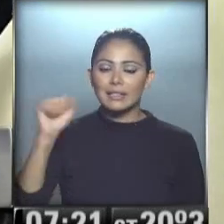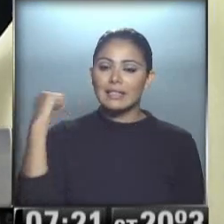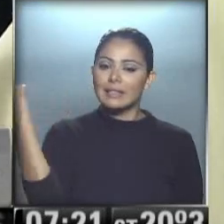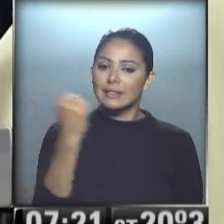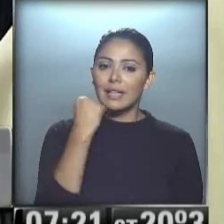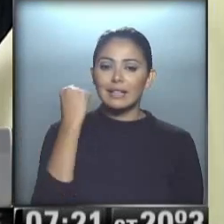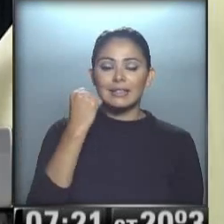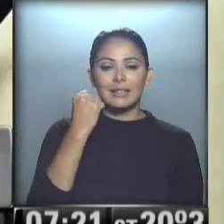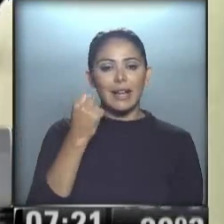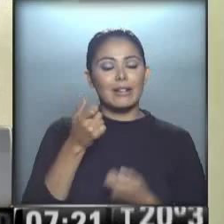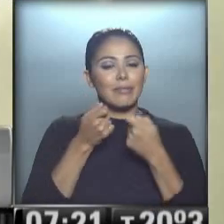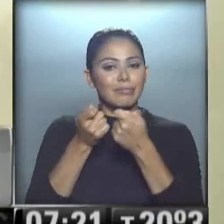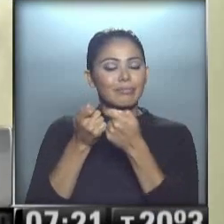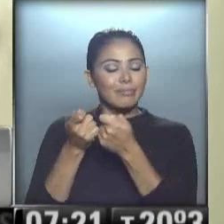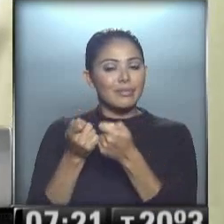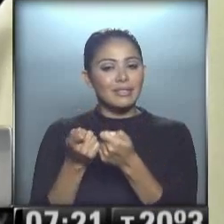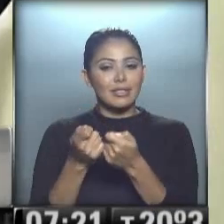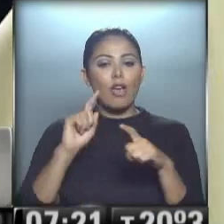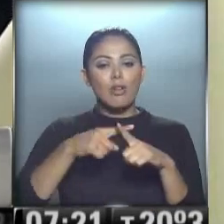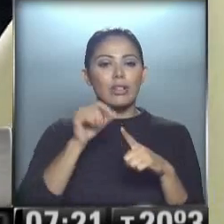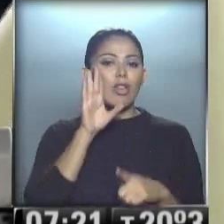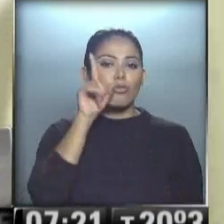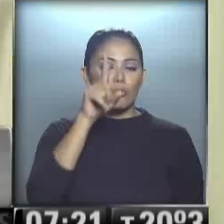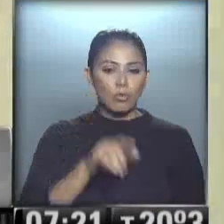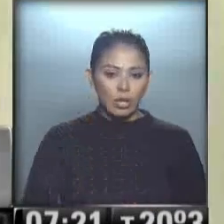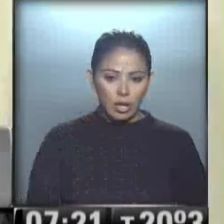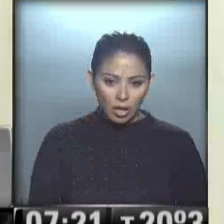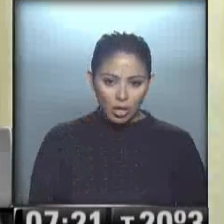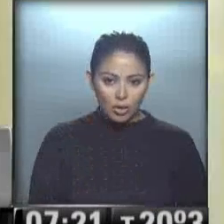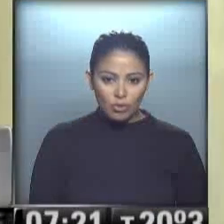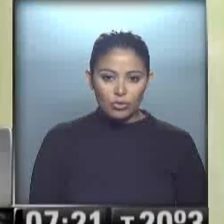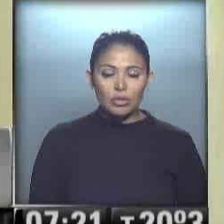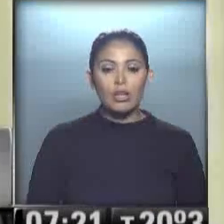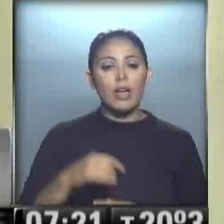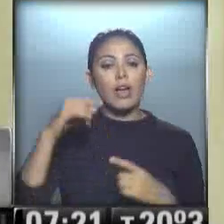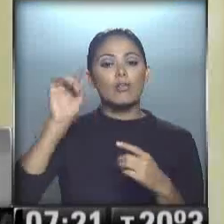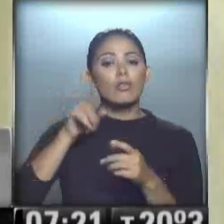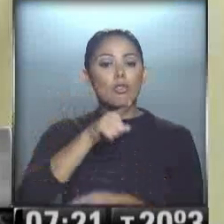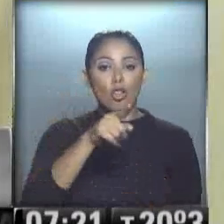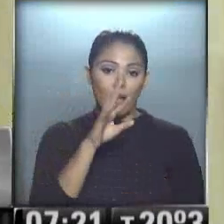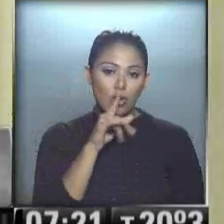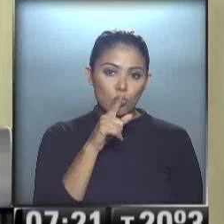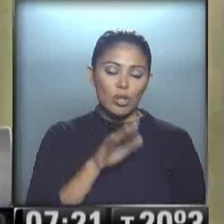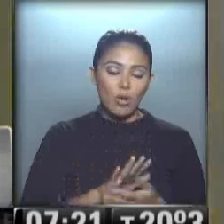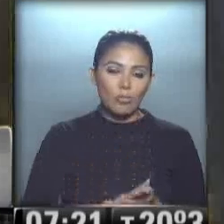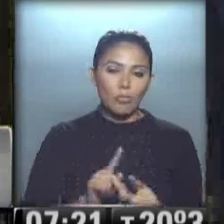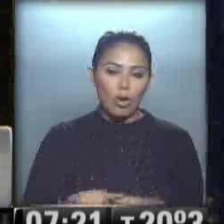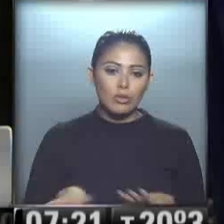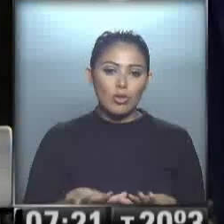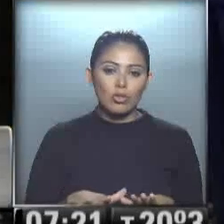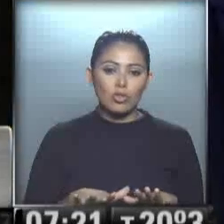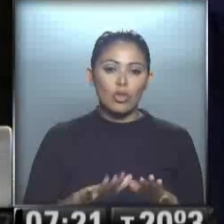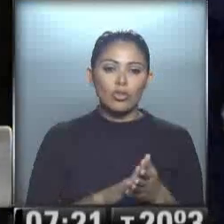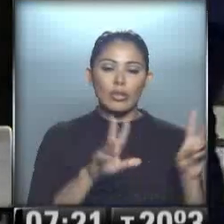un poco intentando llevar la política de Estados Unidos hacia contra Rusia no Sit que vive con